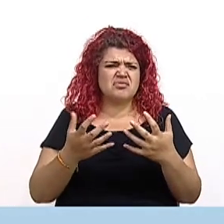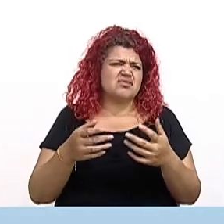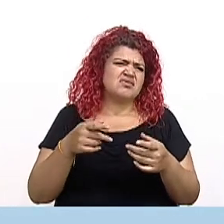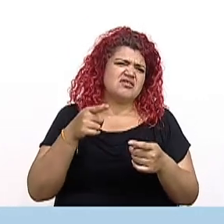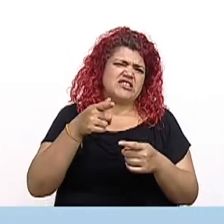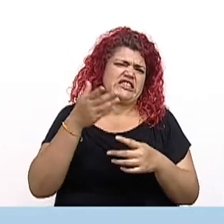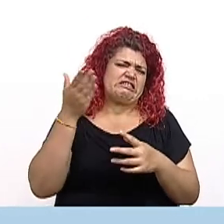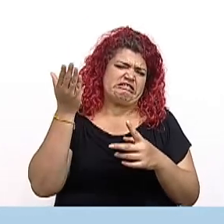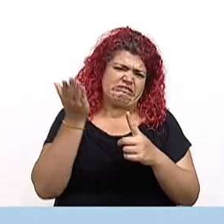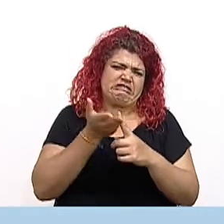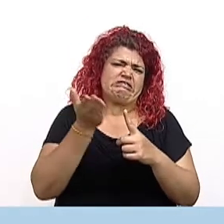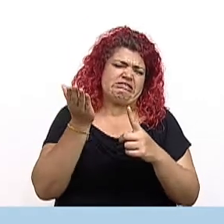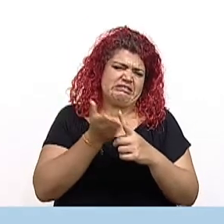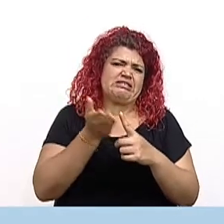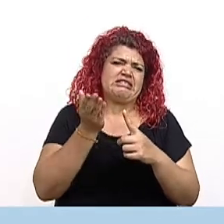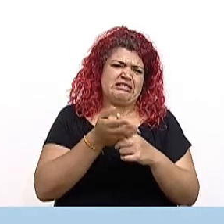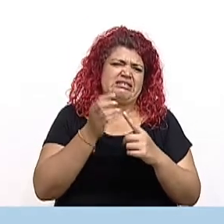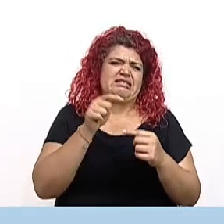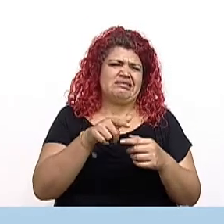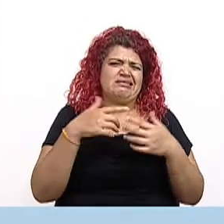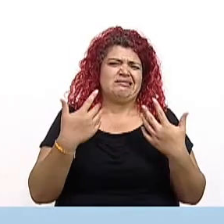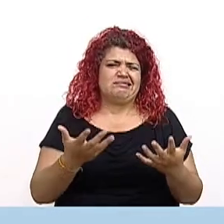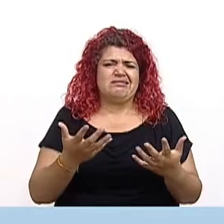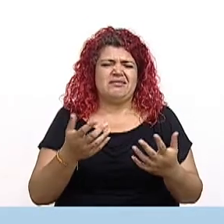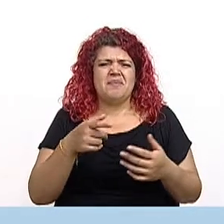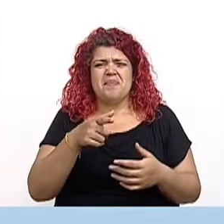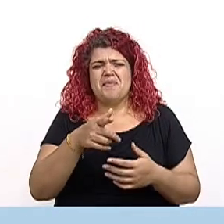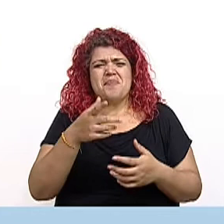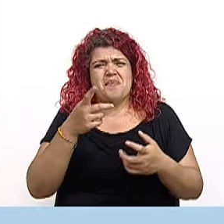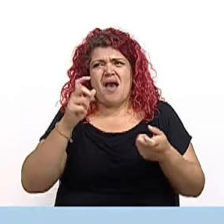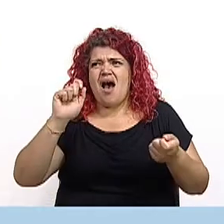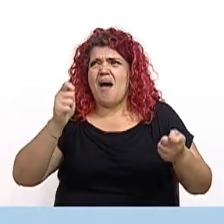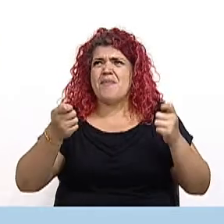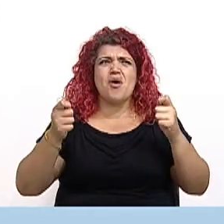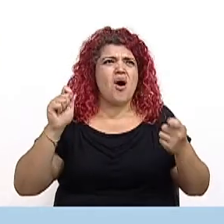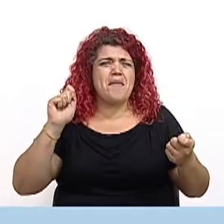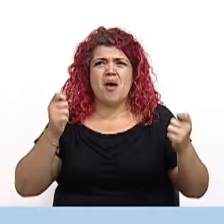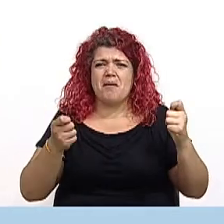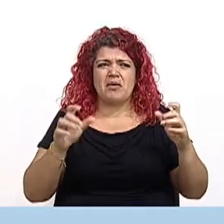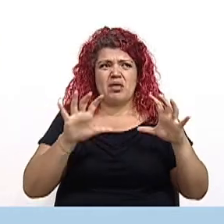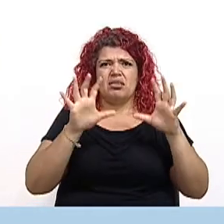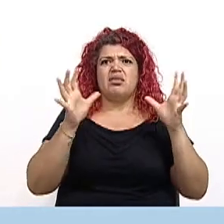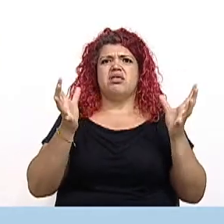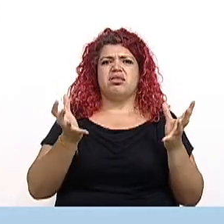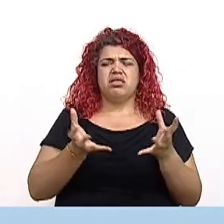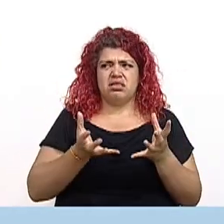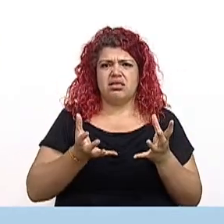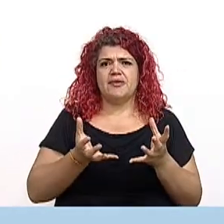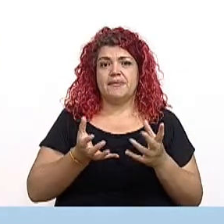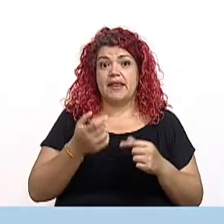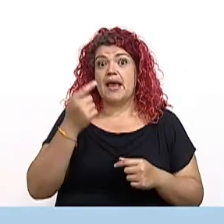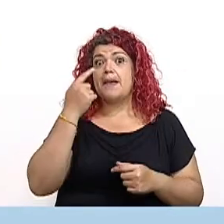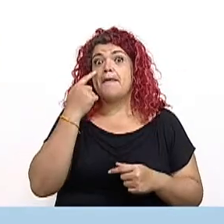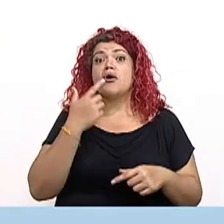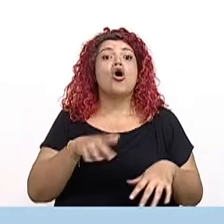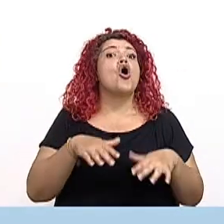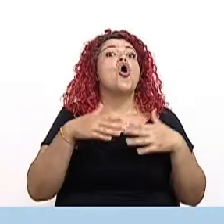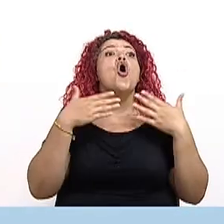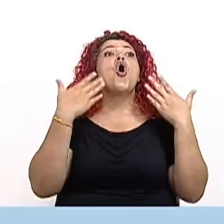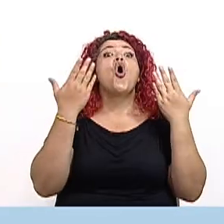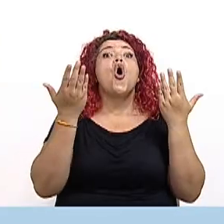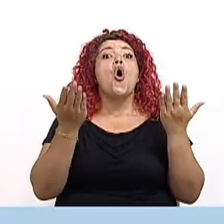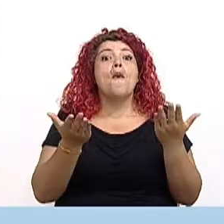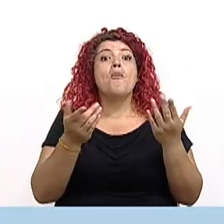a diario producto de estos desastres y de estos cambios que experimenta nuestro planeta. Veamos entonces que también hay